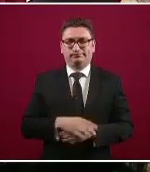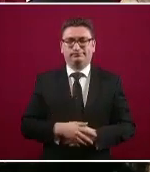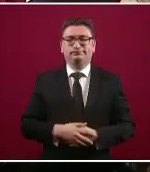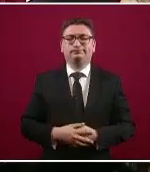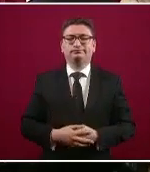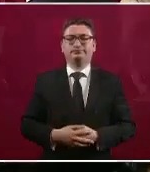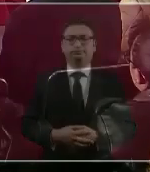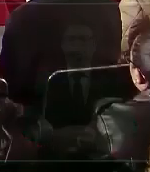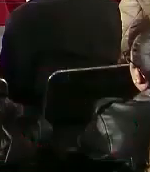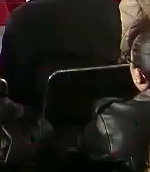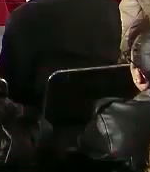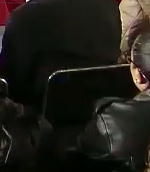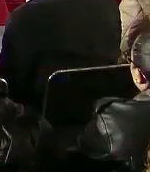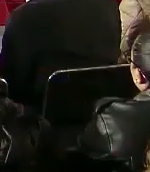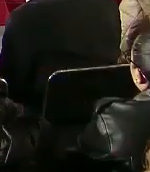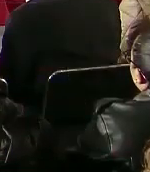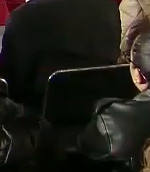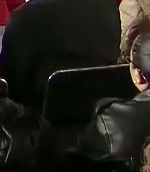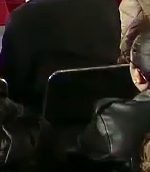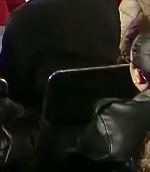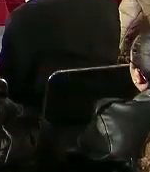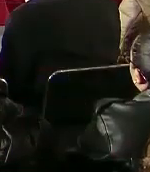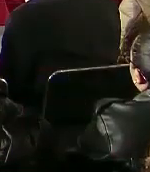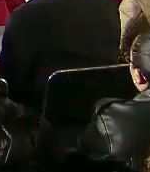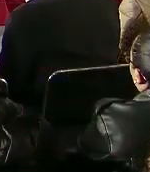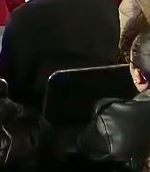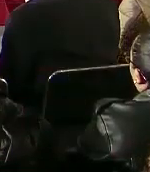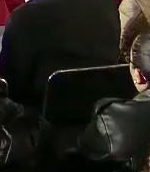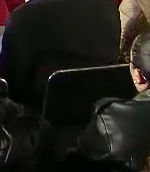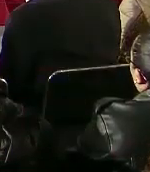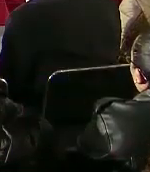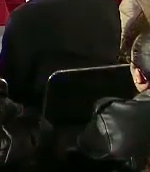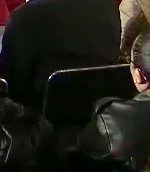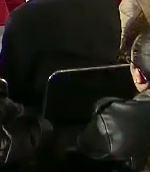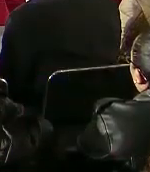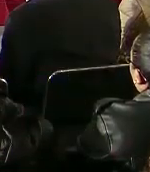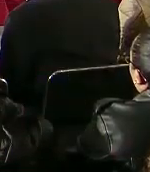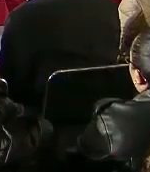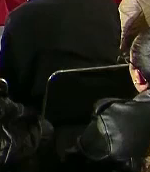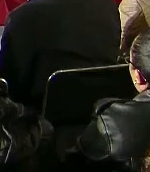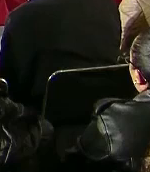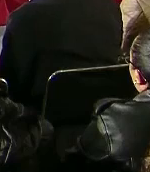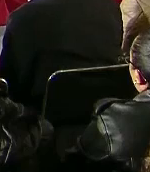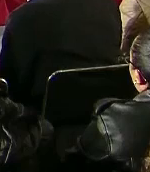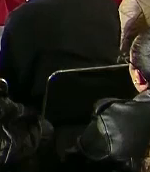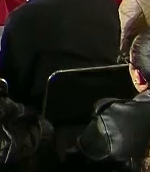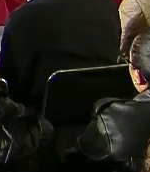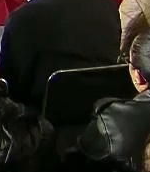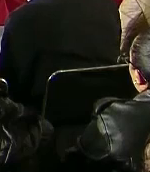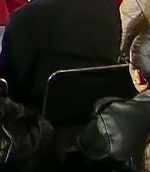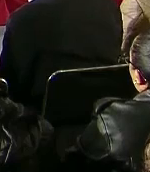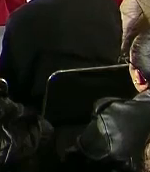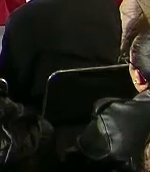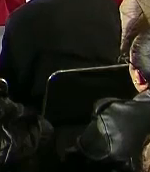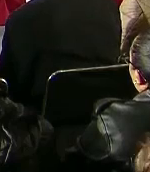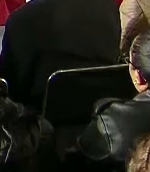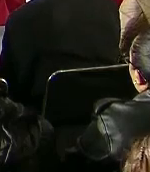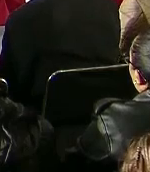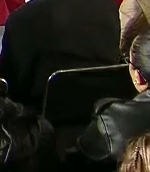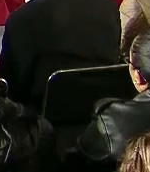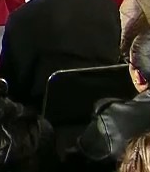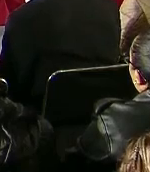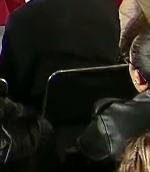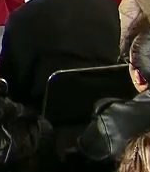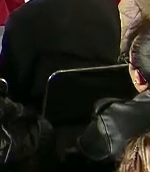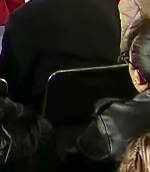También ahí discutimos las políticas de operación de las presas. El almacén de las presas es como si ustedes estuvieran ahorrando